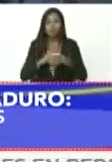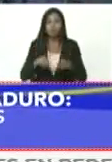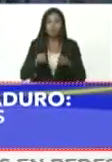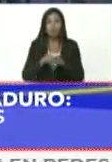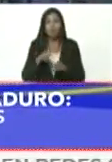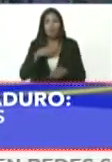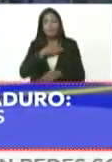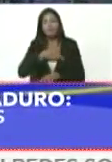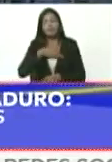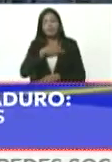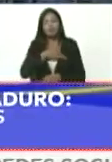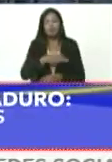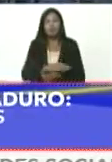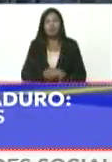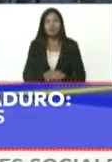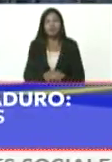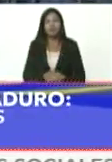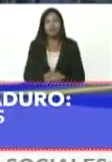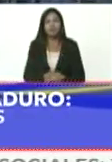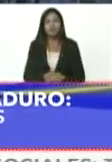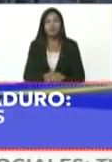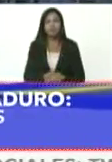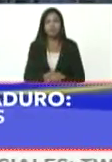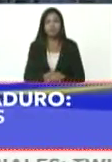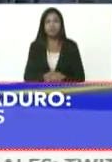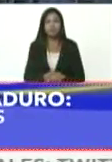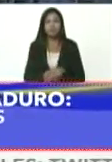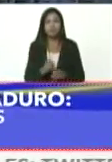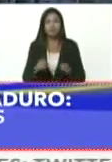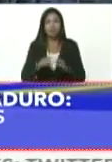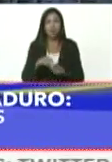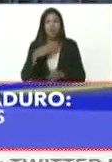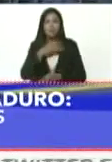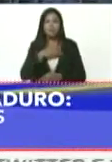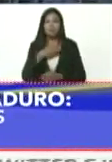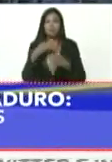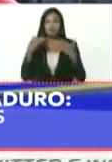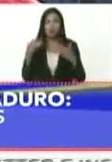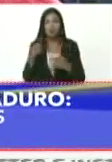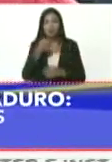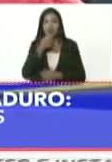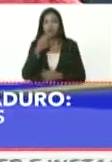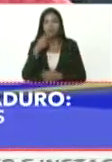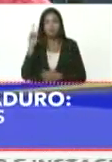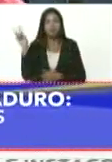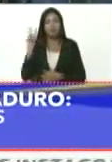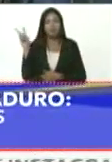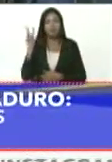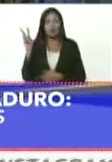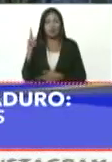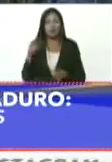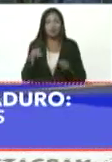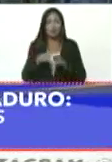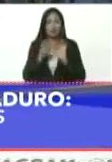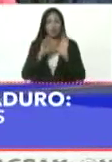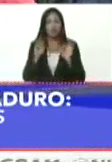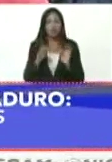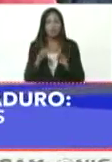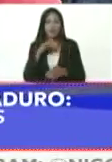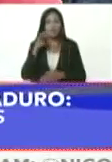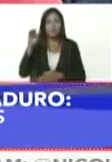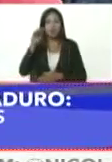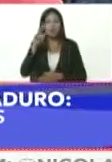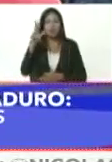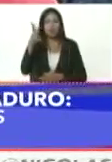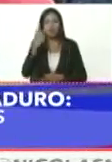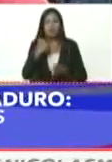misión. Ir por fase. La gran misión Venezuela Bella y la gran misión Barrio Nuevo, Barrio